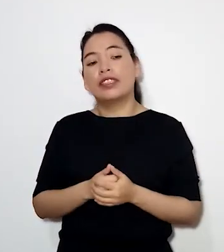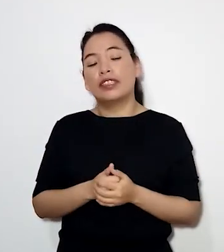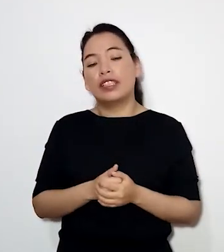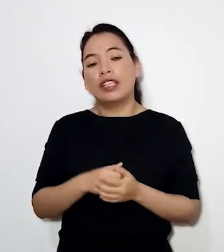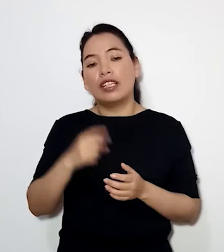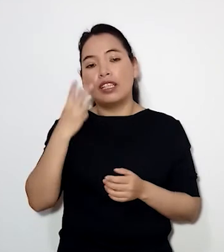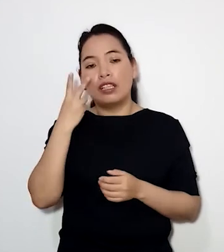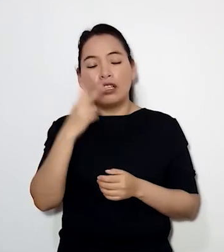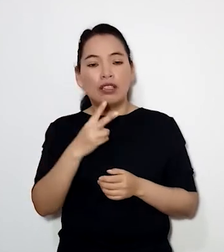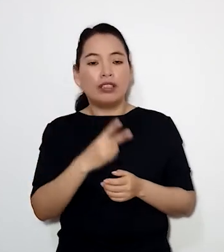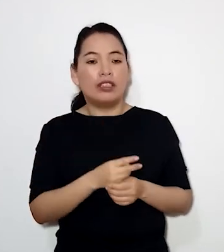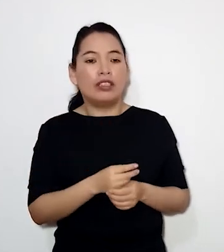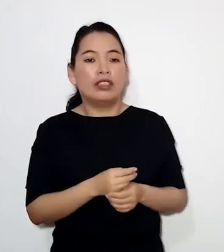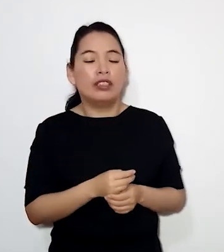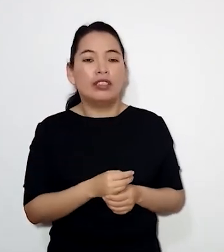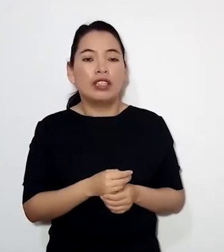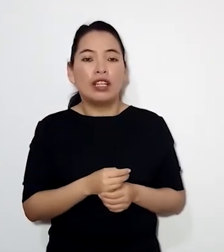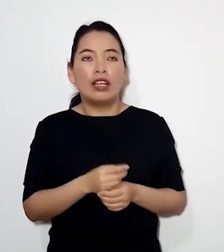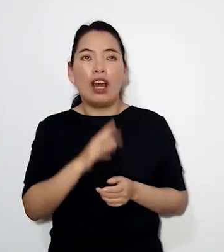Llanes al